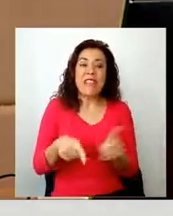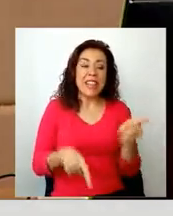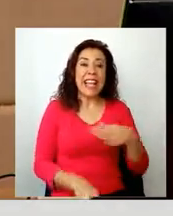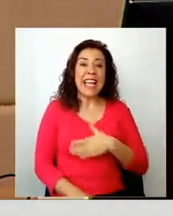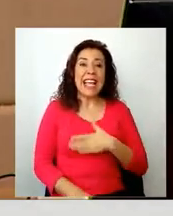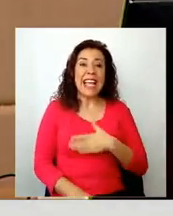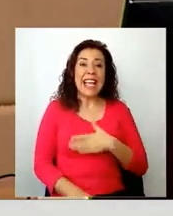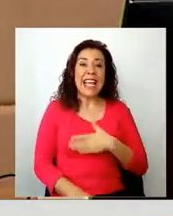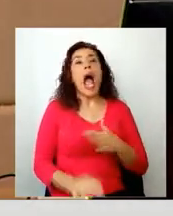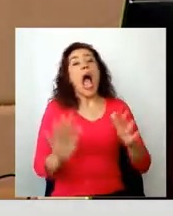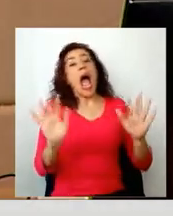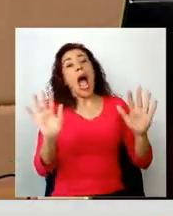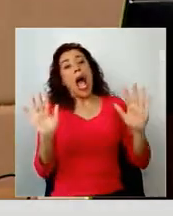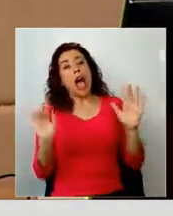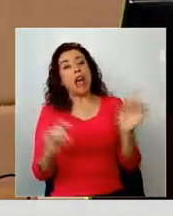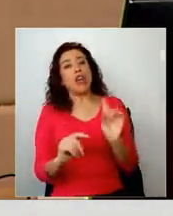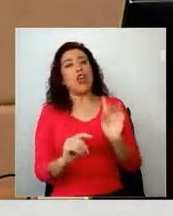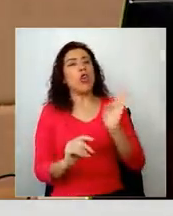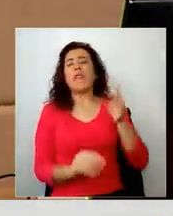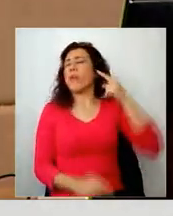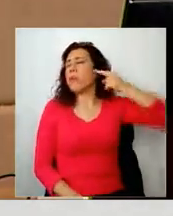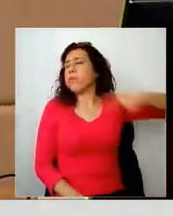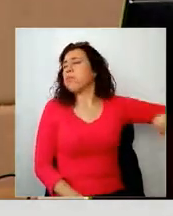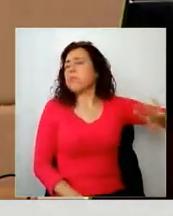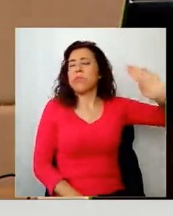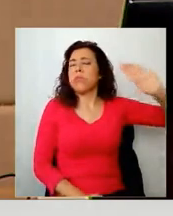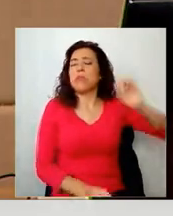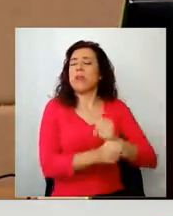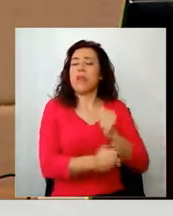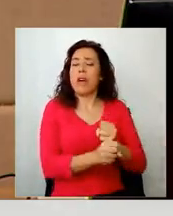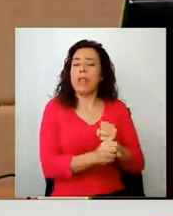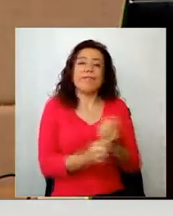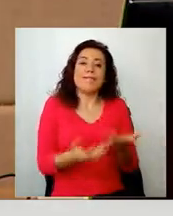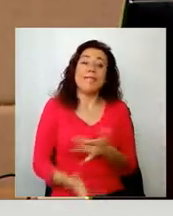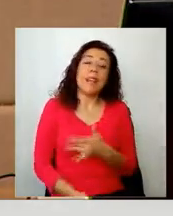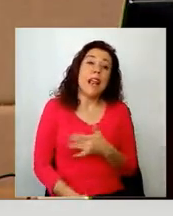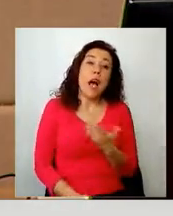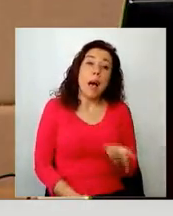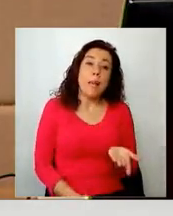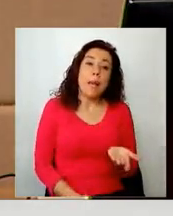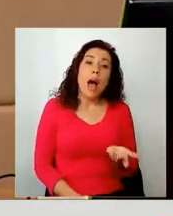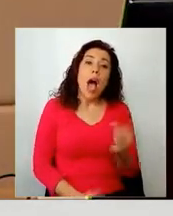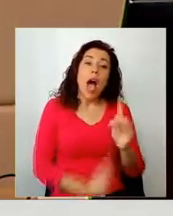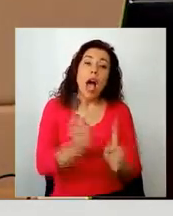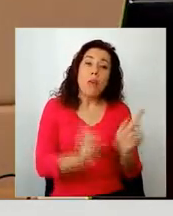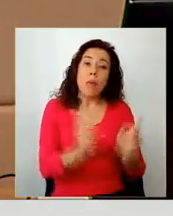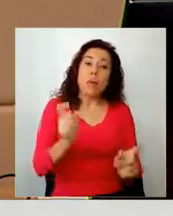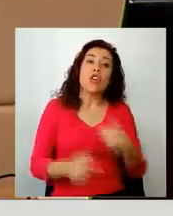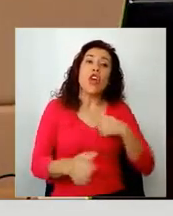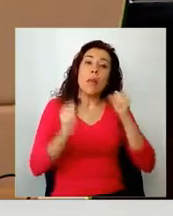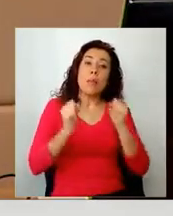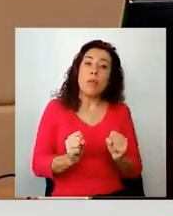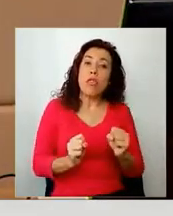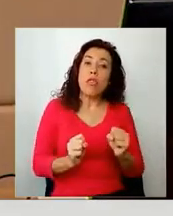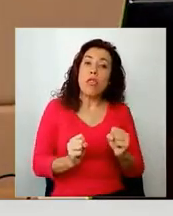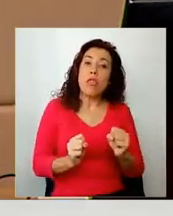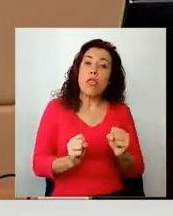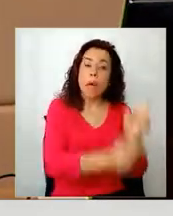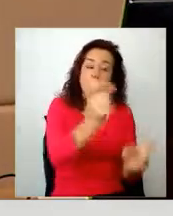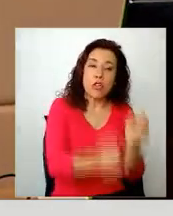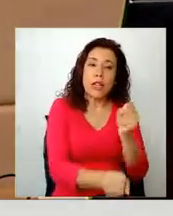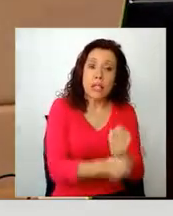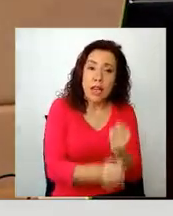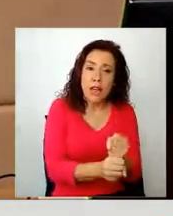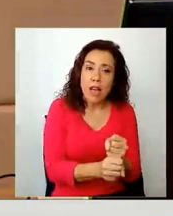O sea ahí no hay que escuchar a los trabajadores bueno Lamentablemente hay algunos que tenemos la capacidad de oír no solo los trabajadores no solo